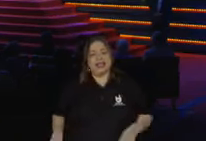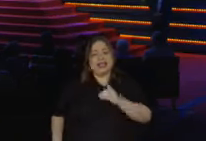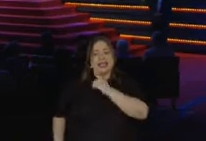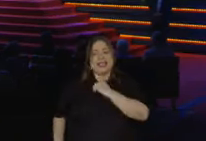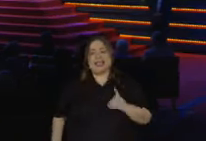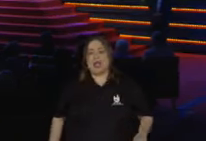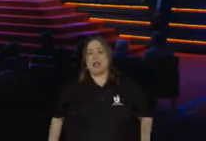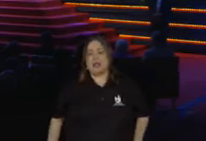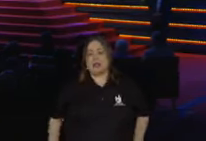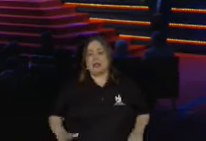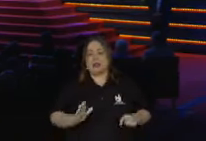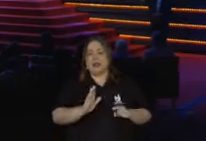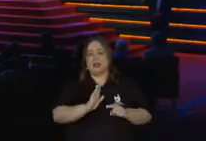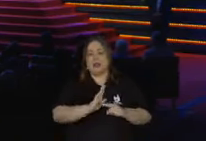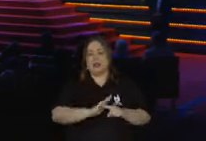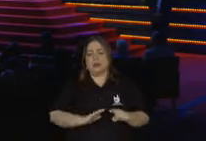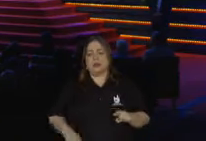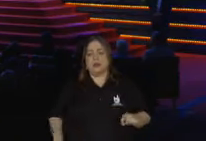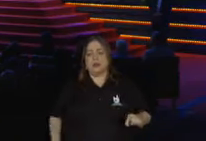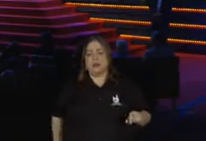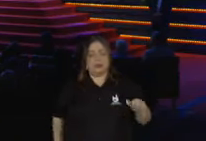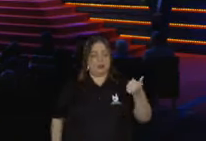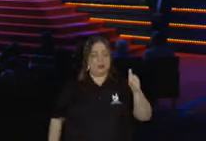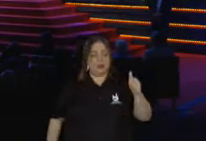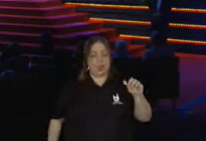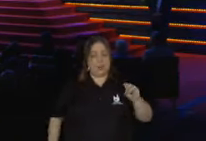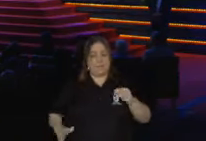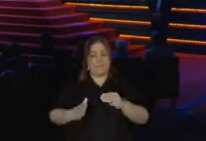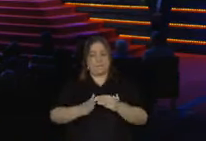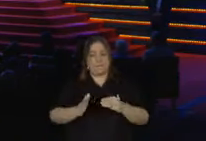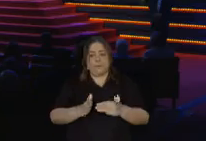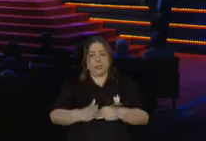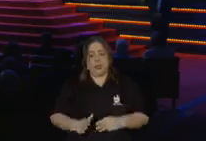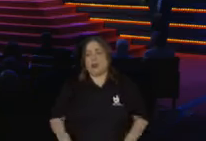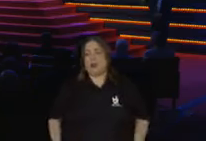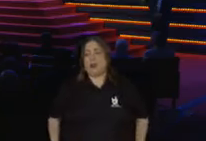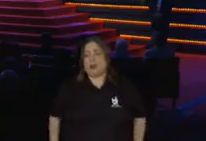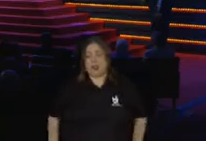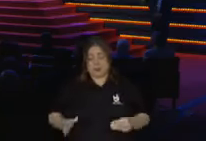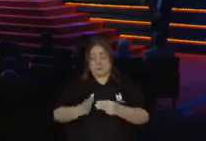David mató a 10,000. Oye, oh, yeah, everybody.